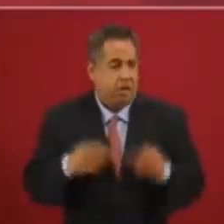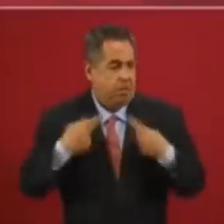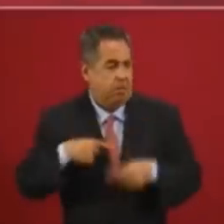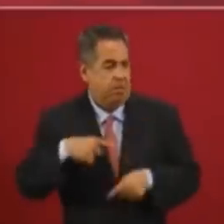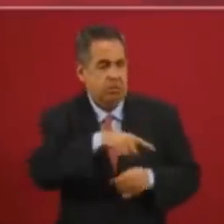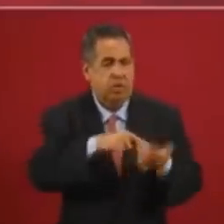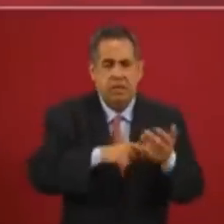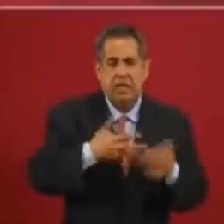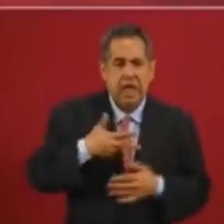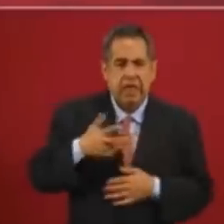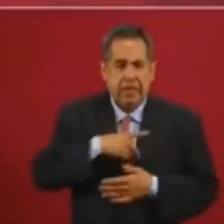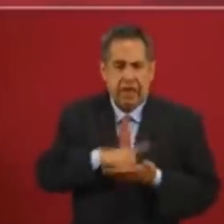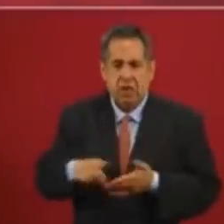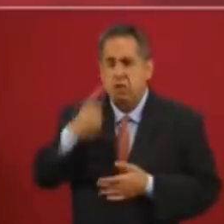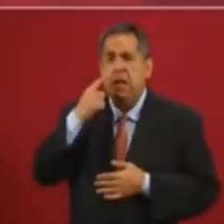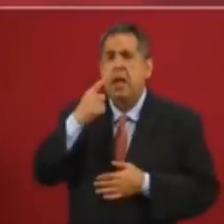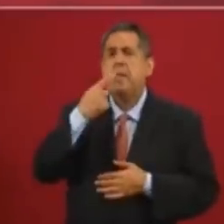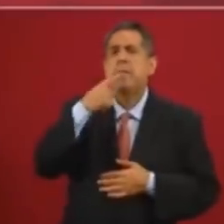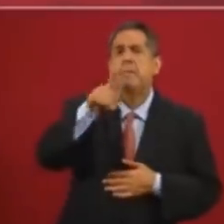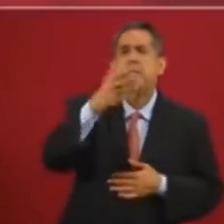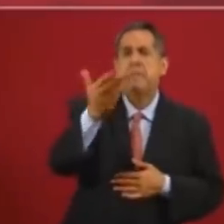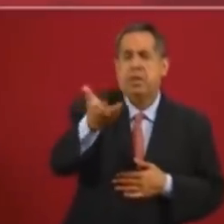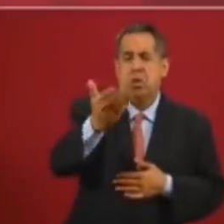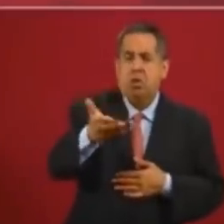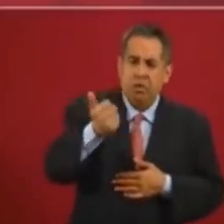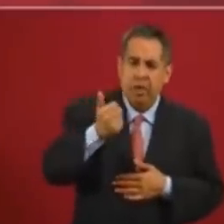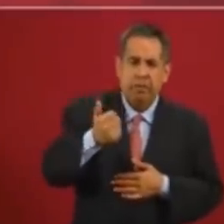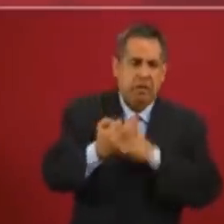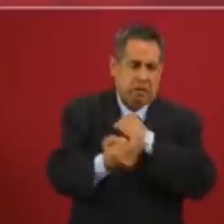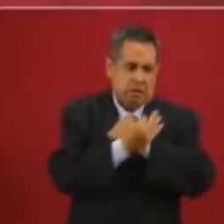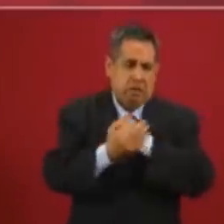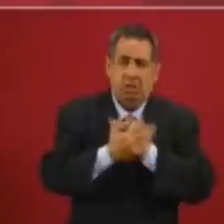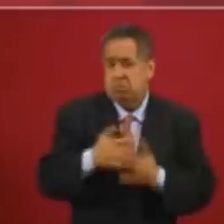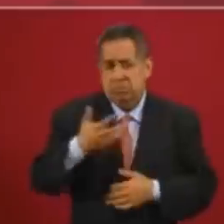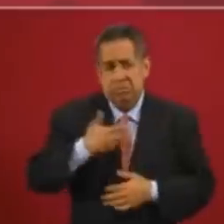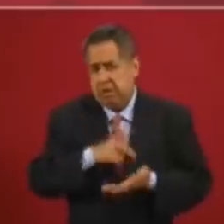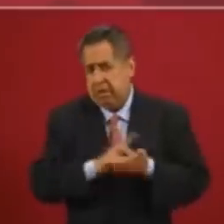el derecho de acudir a instancias judiciales,